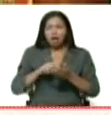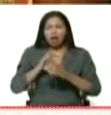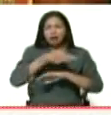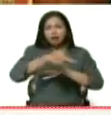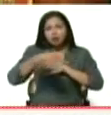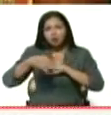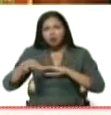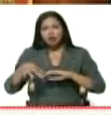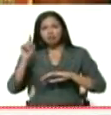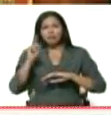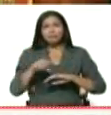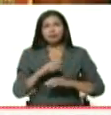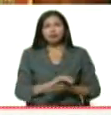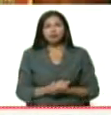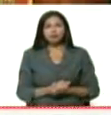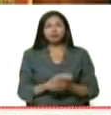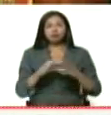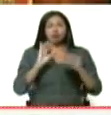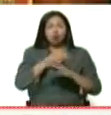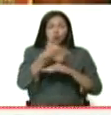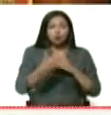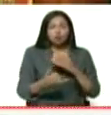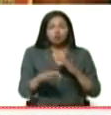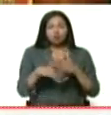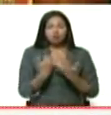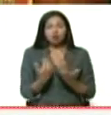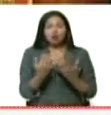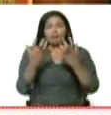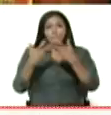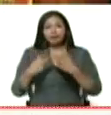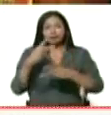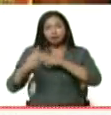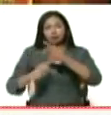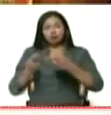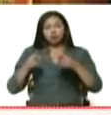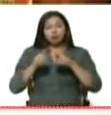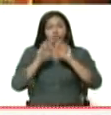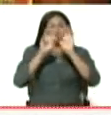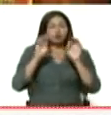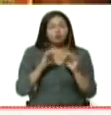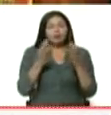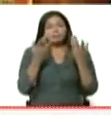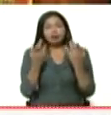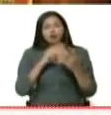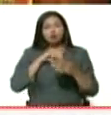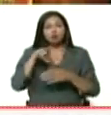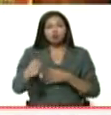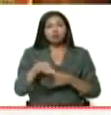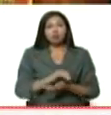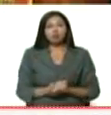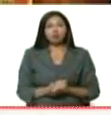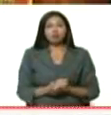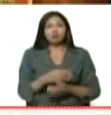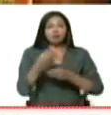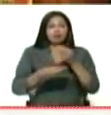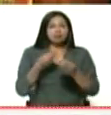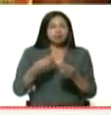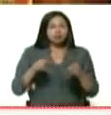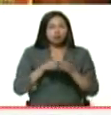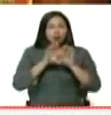regional todos los proyectos y empresas productivas que estén en manos del estado para